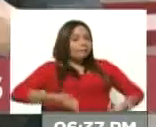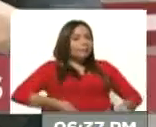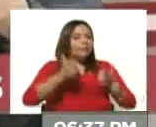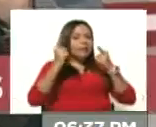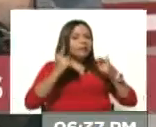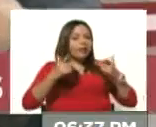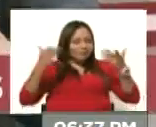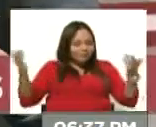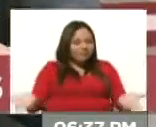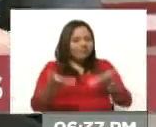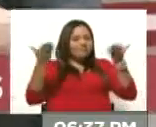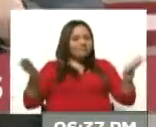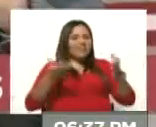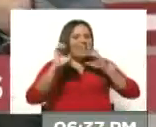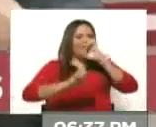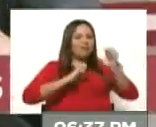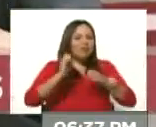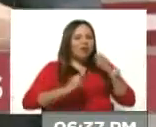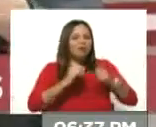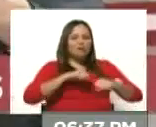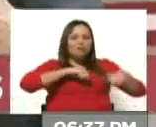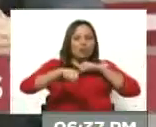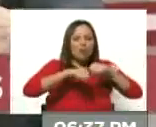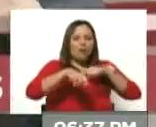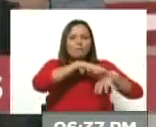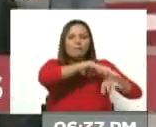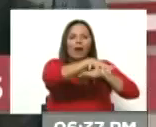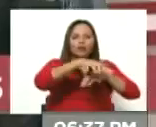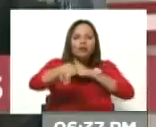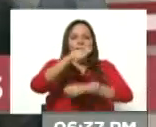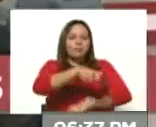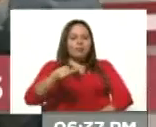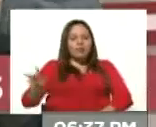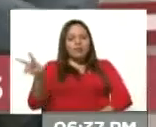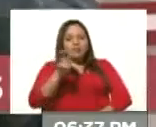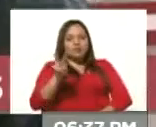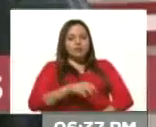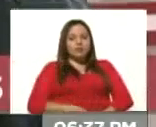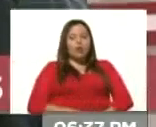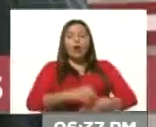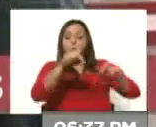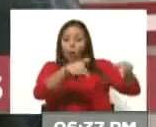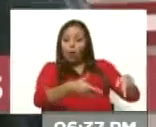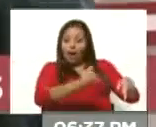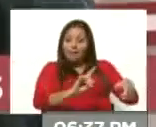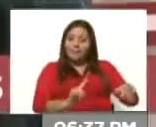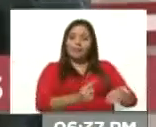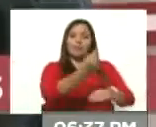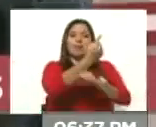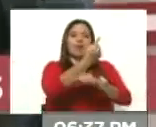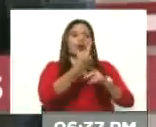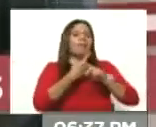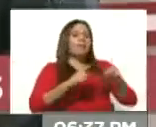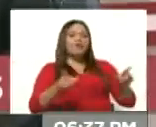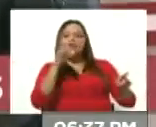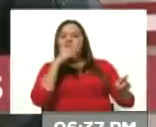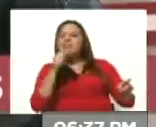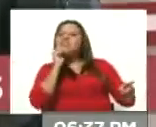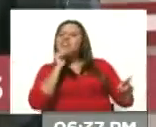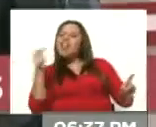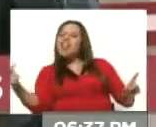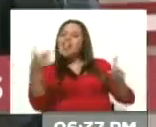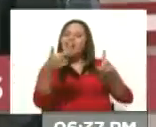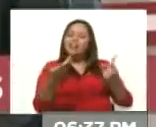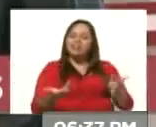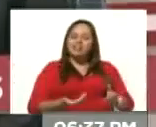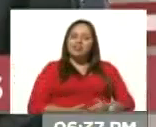y entusiasmar y movilizar a la mayoría de los pcs ahora nos hoy está el primero pero porque no tiene adversario del lado